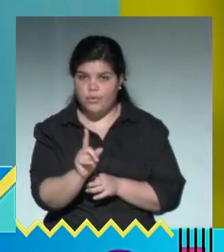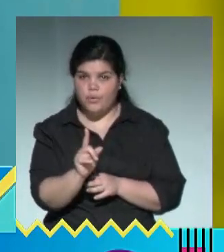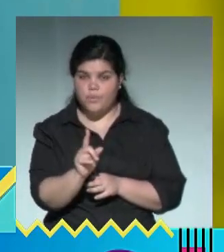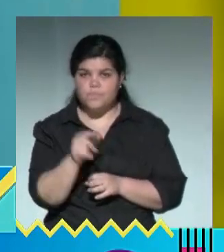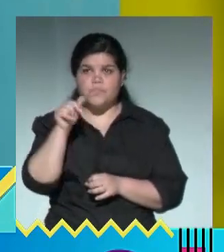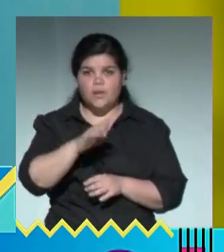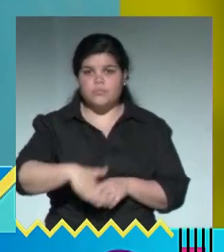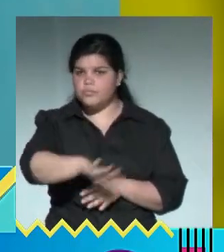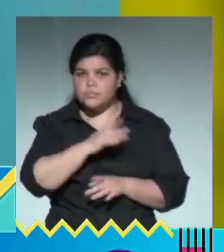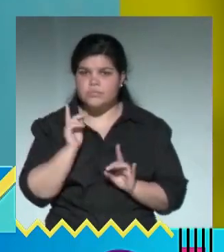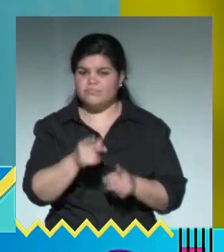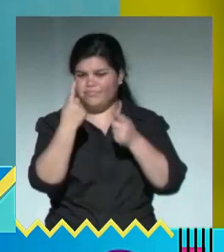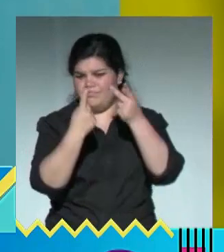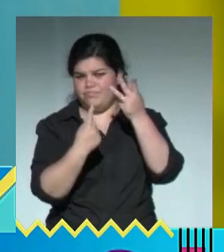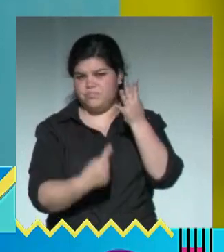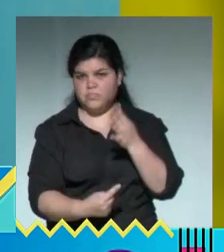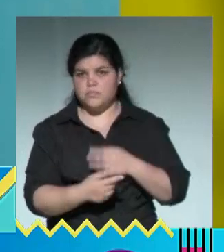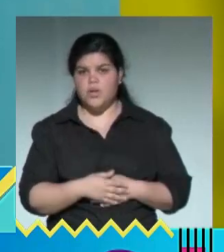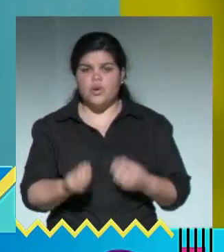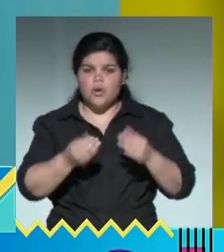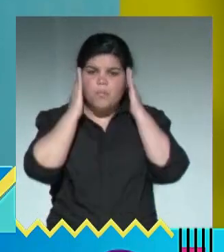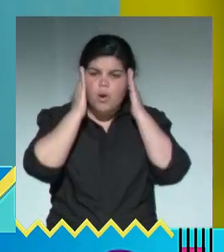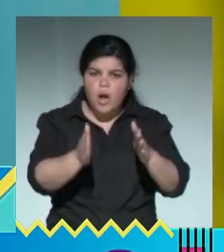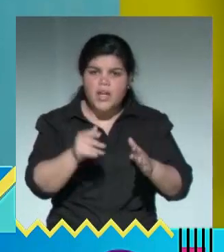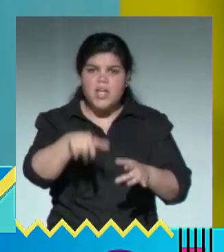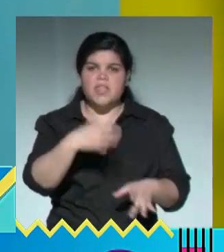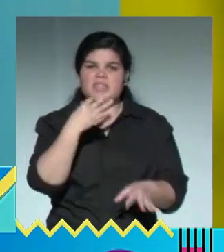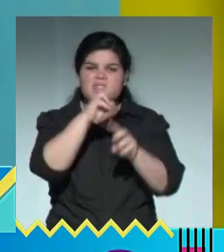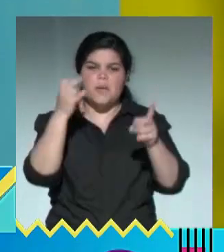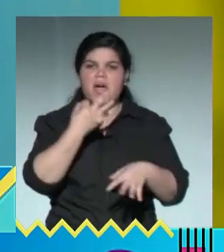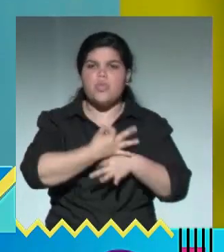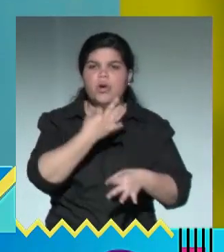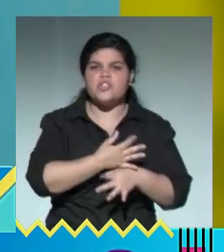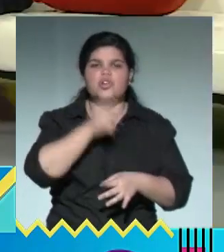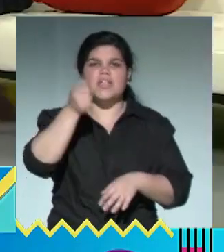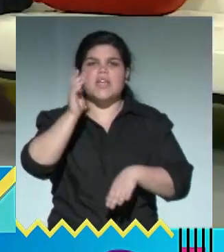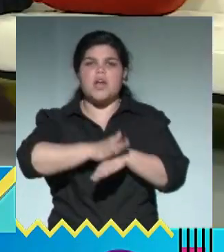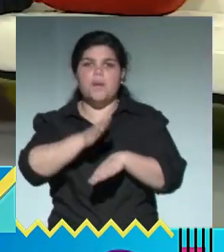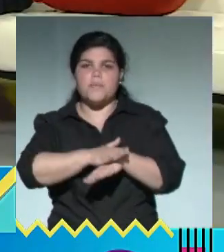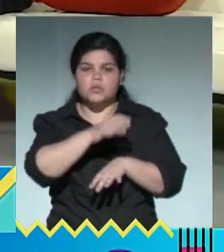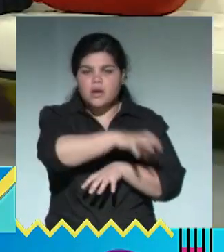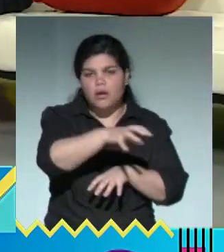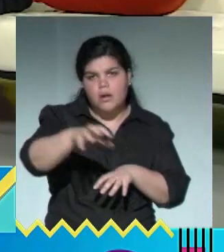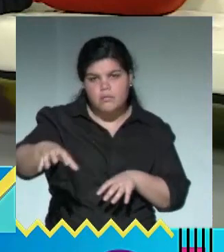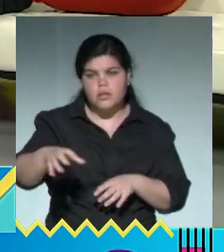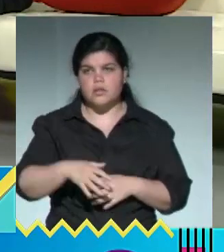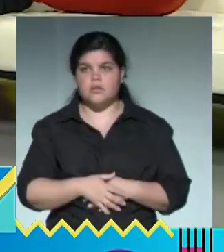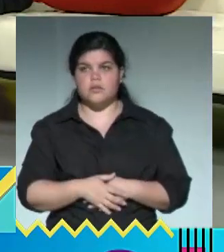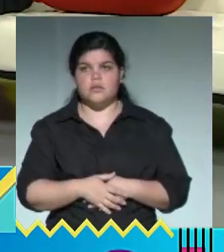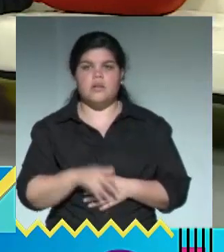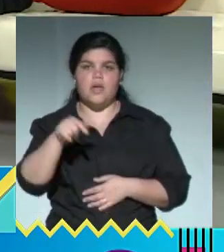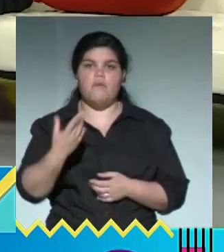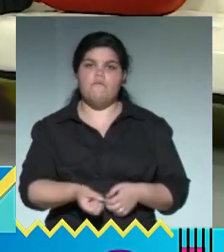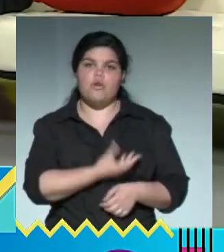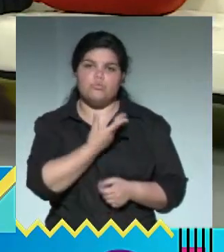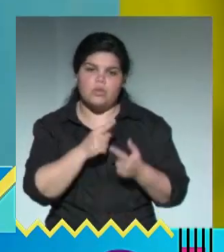se genera mucho. ¿Dónde hay que poner el foco allí en educación y cuáles son las instituciones que tienen que funcionar? Y también, ¿no? en términos de